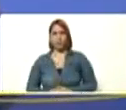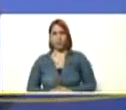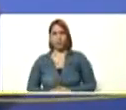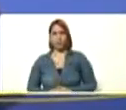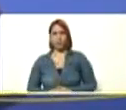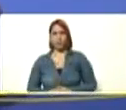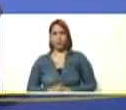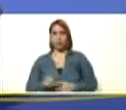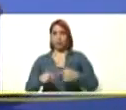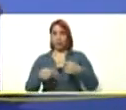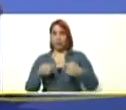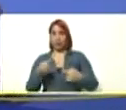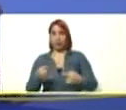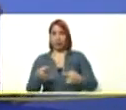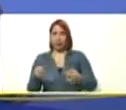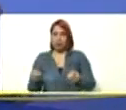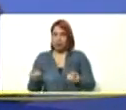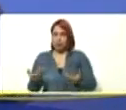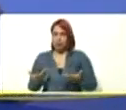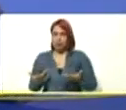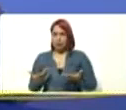y después nos da esta